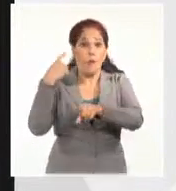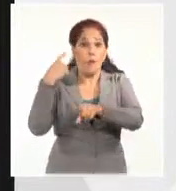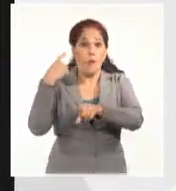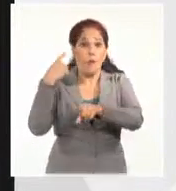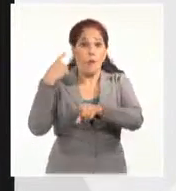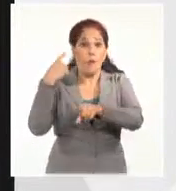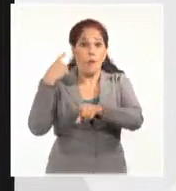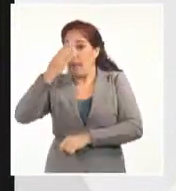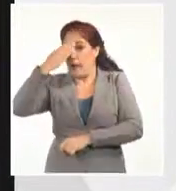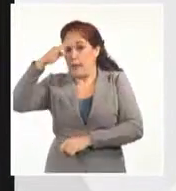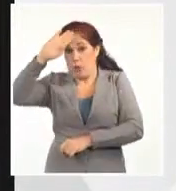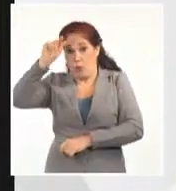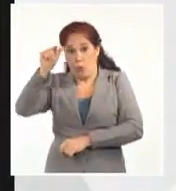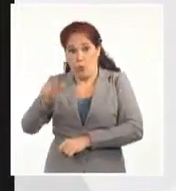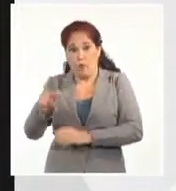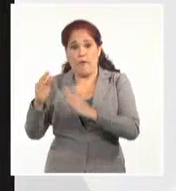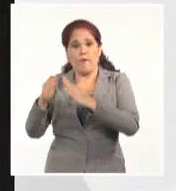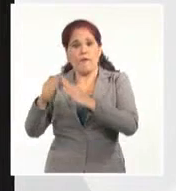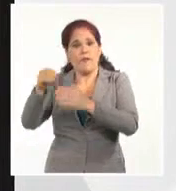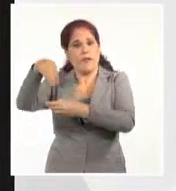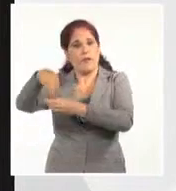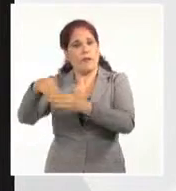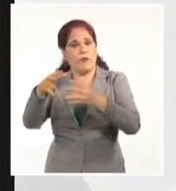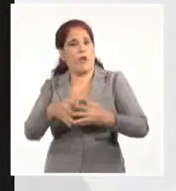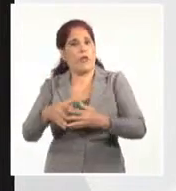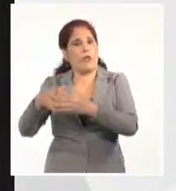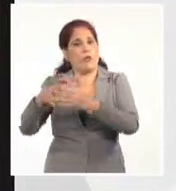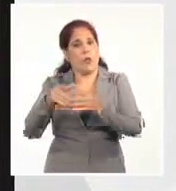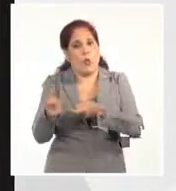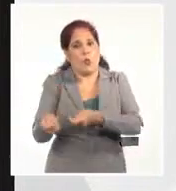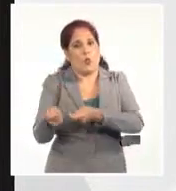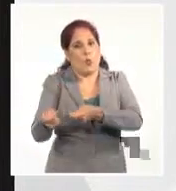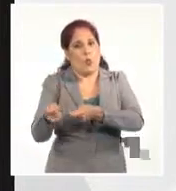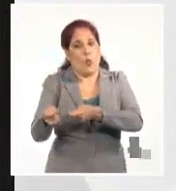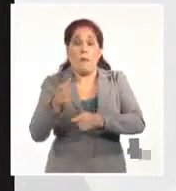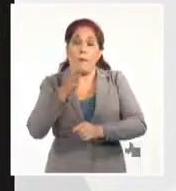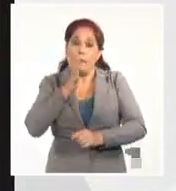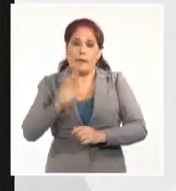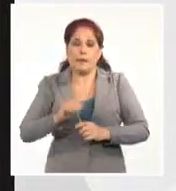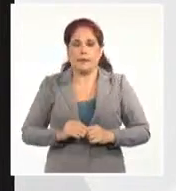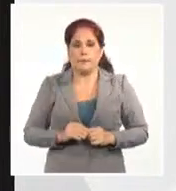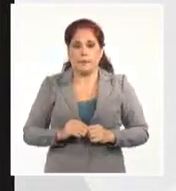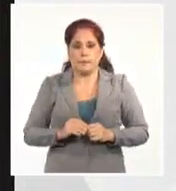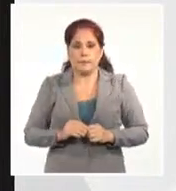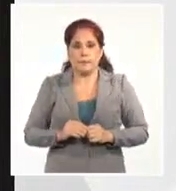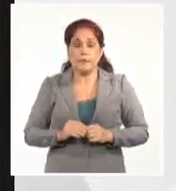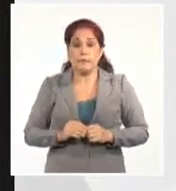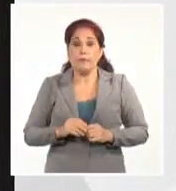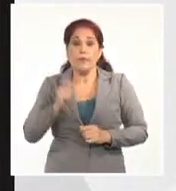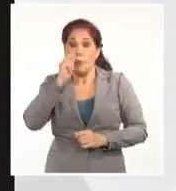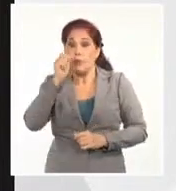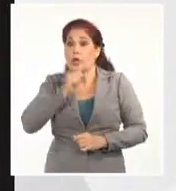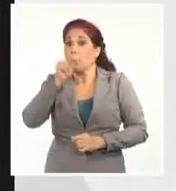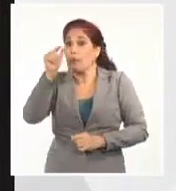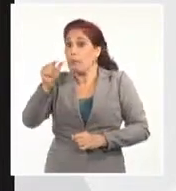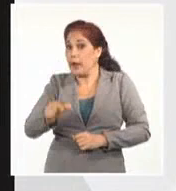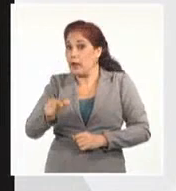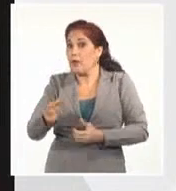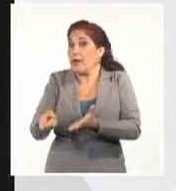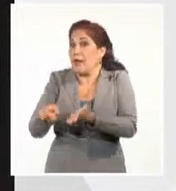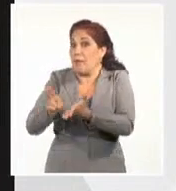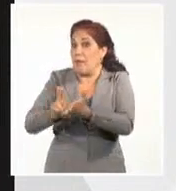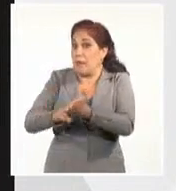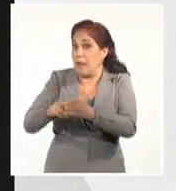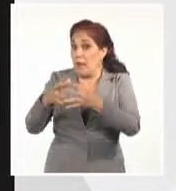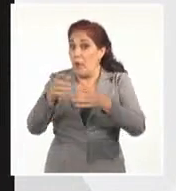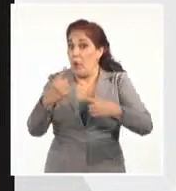cubano que está viviendo en Miami, que es un periodista, activista, pero que